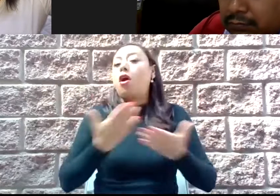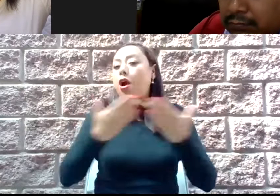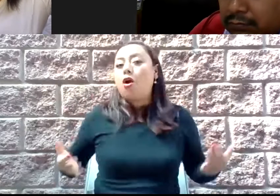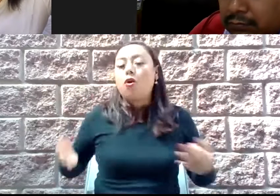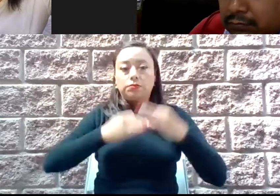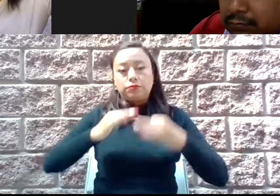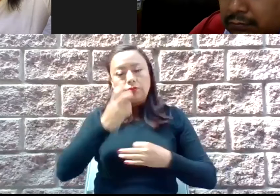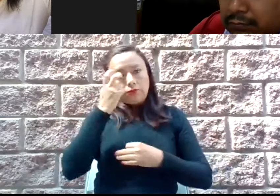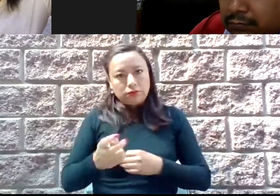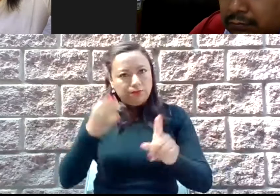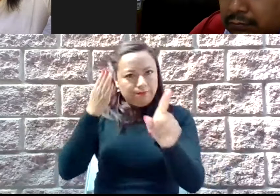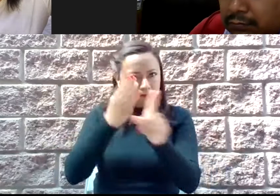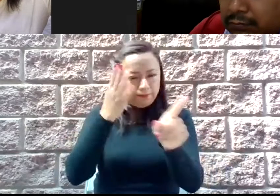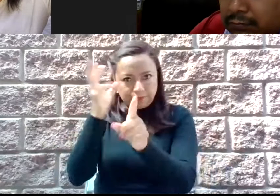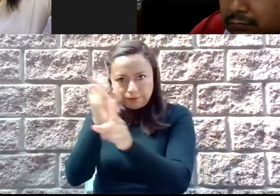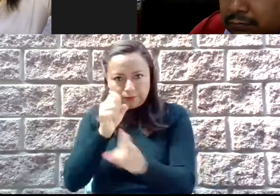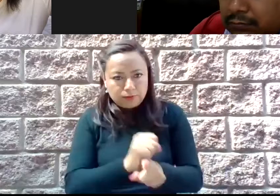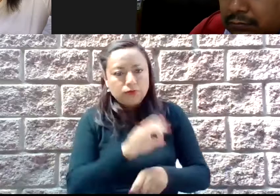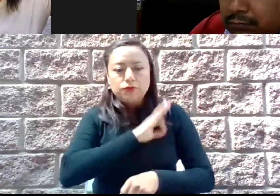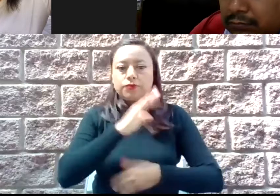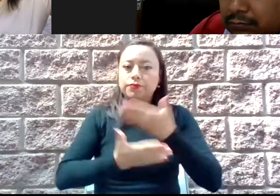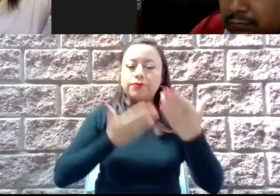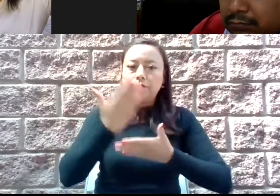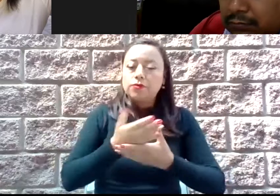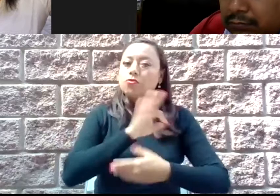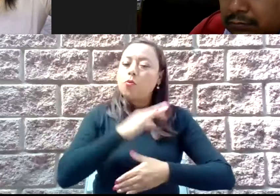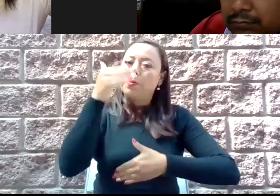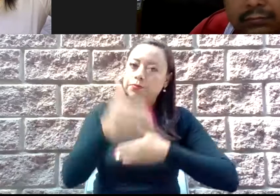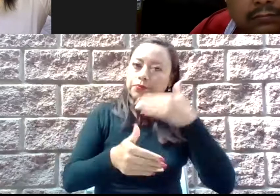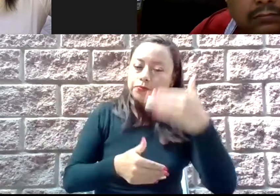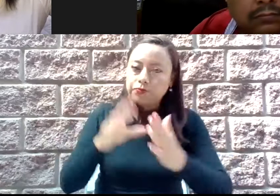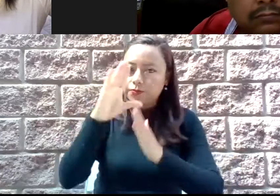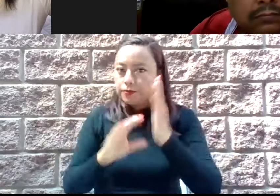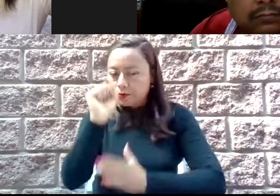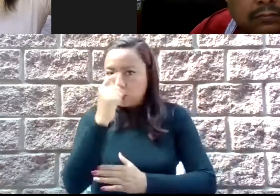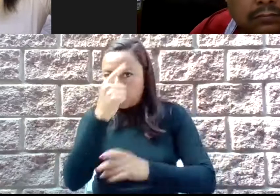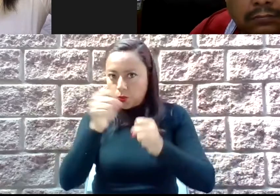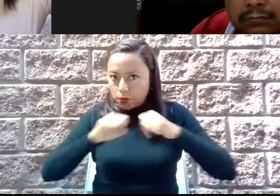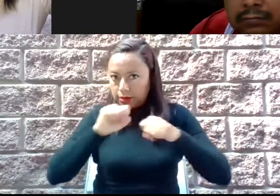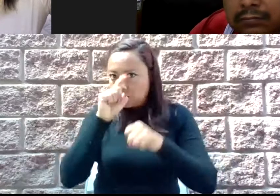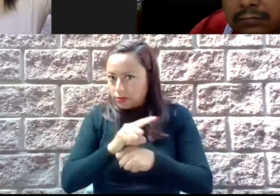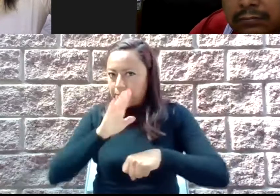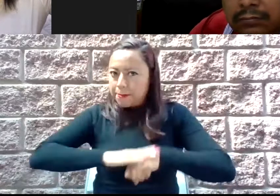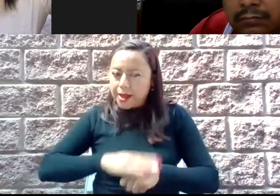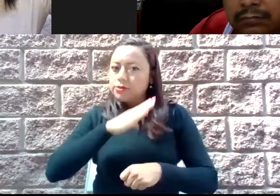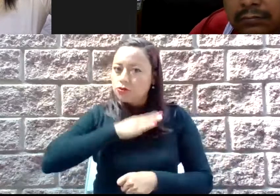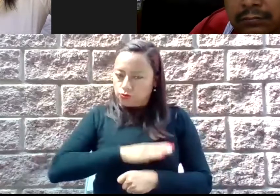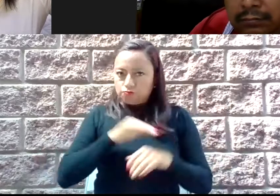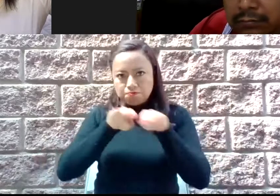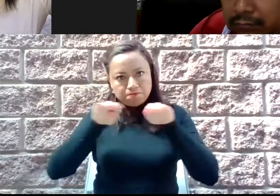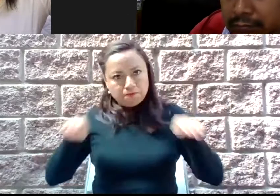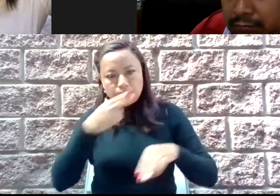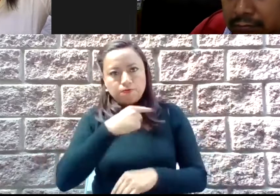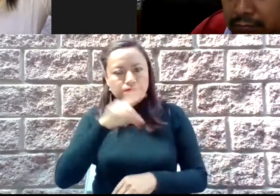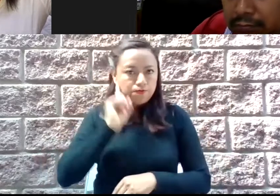objetivos y metas planteados, se avanzará en la constitución de una sociedad más justa, equitativa, y se dará a los jóvenes mayores